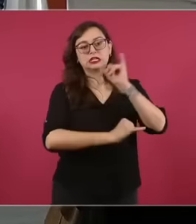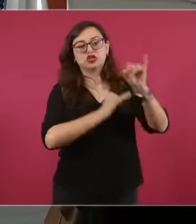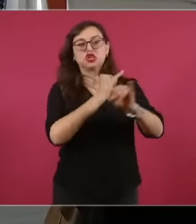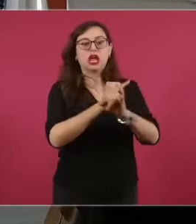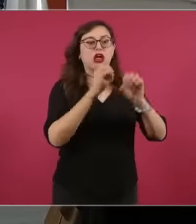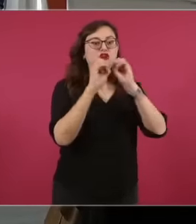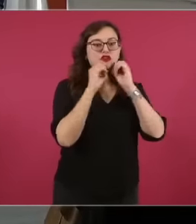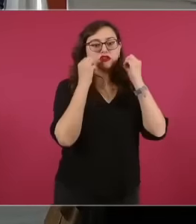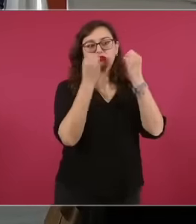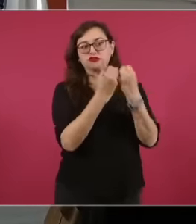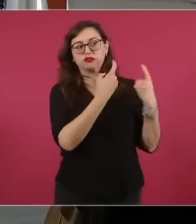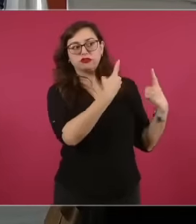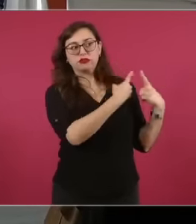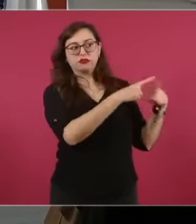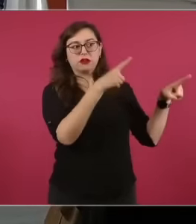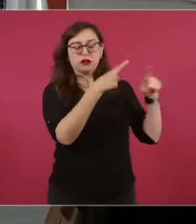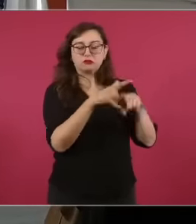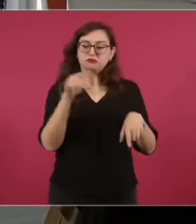internacionales